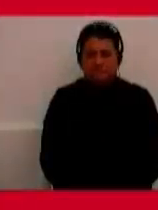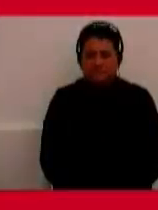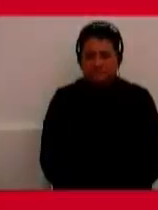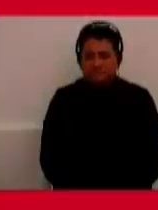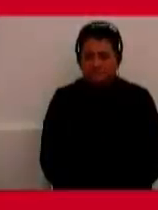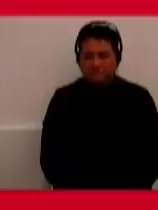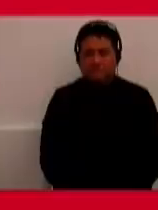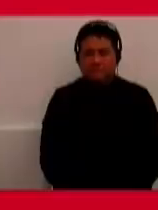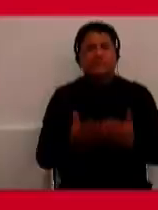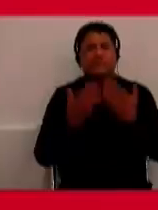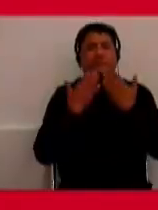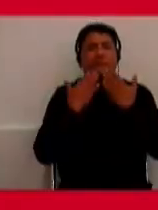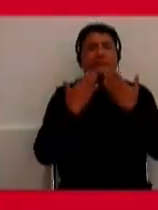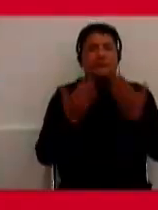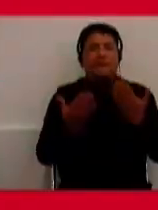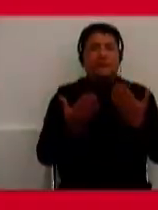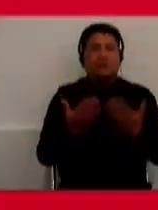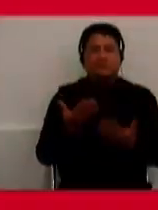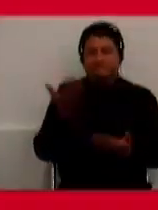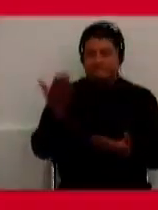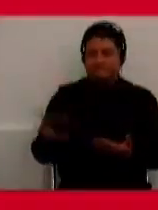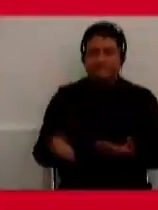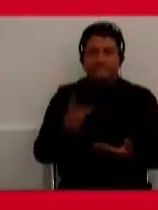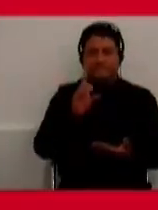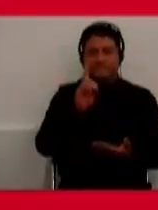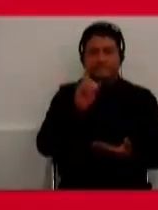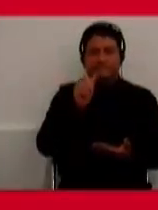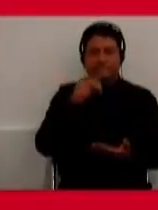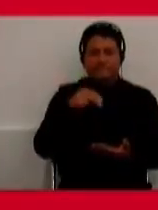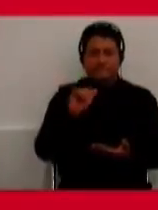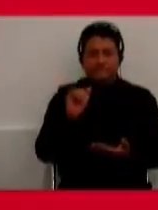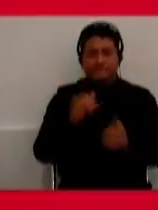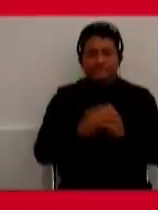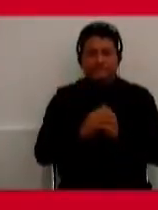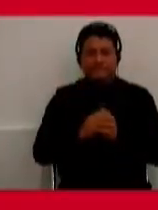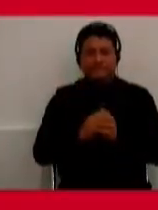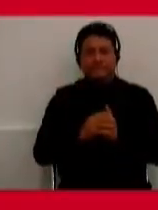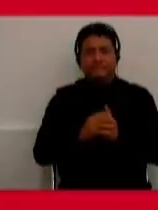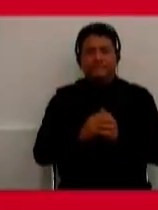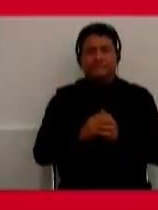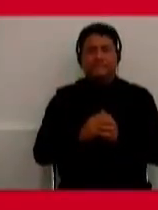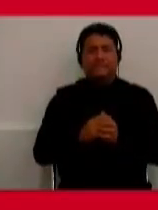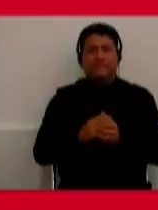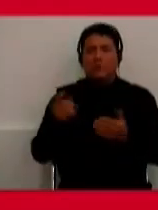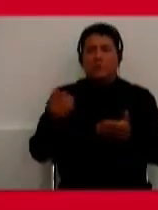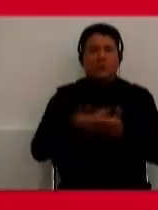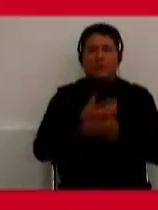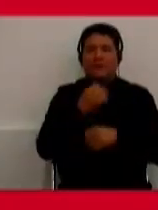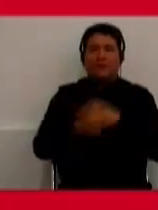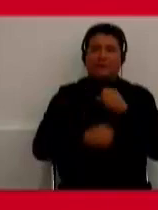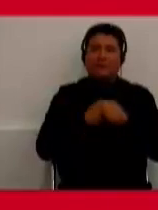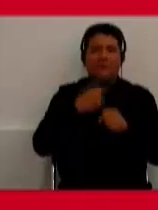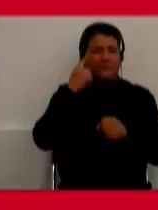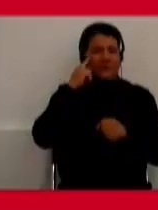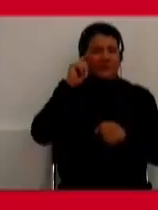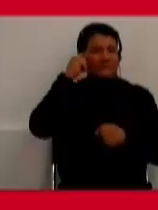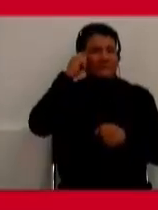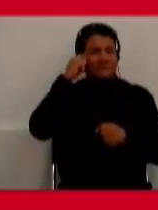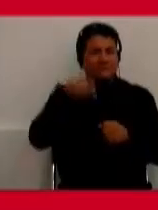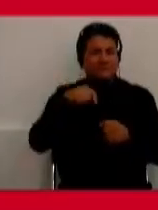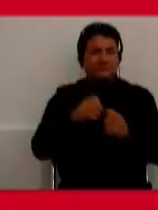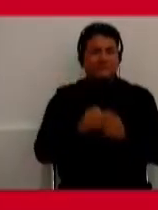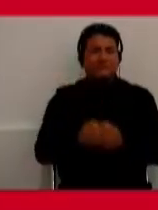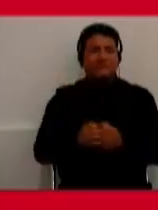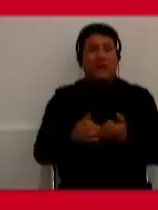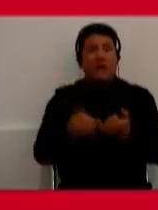Muchas gracias, Dani Córdoba. De lo empírico a lo predictivo, la nueva era de la ingeniería geomecánica en Volcan. A